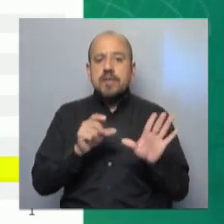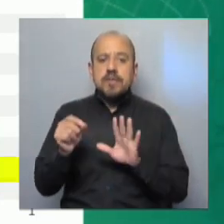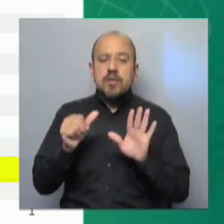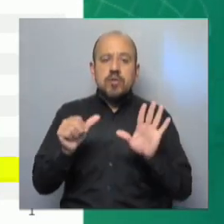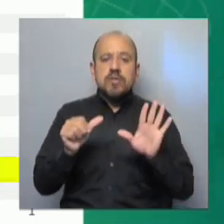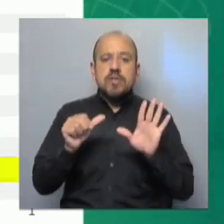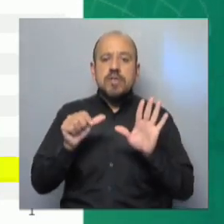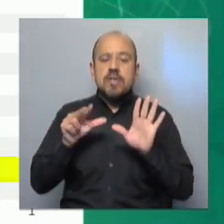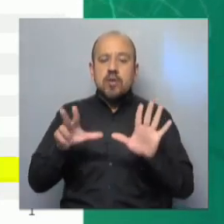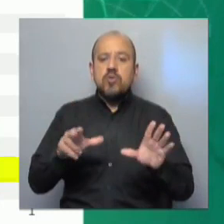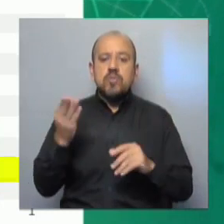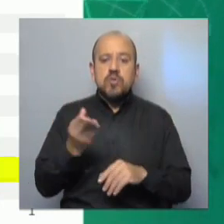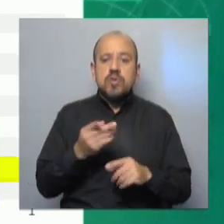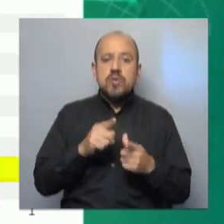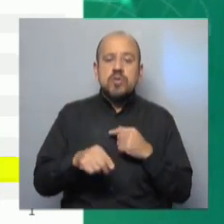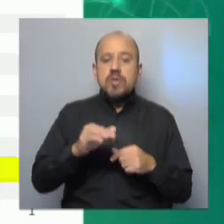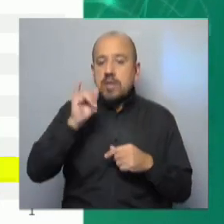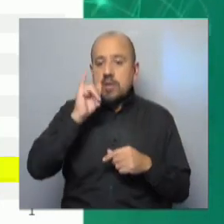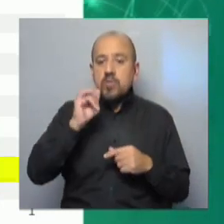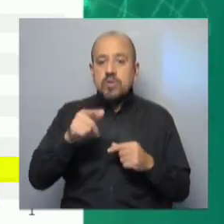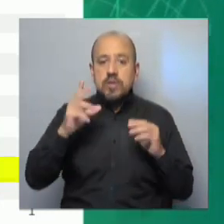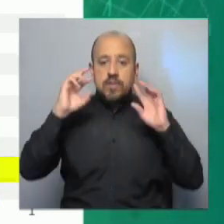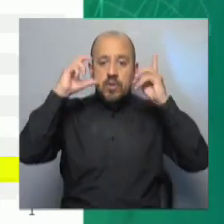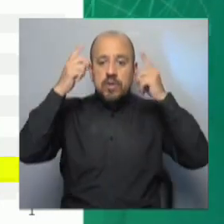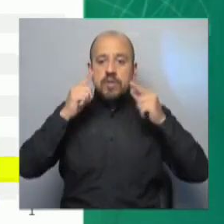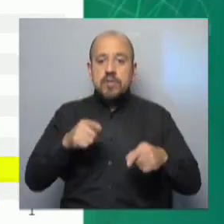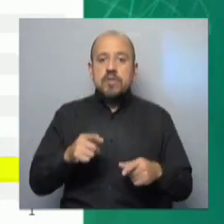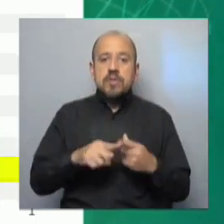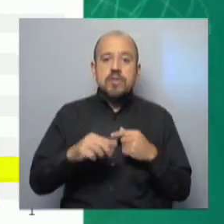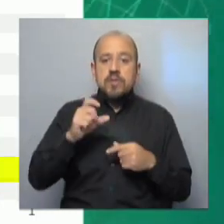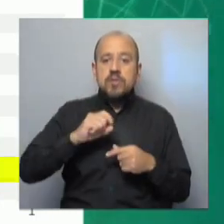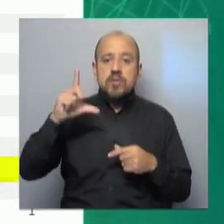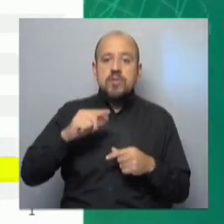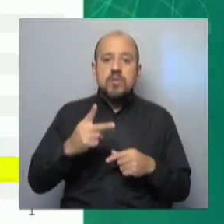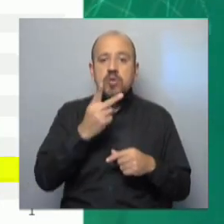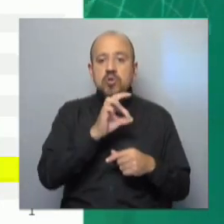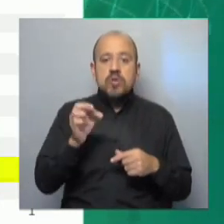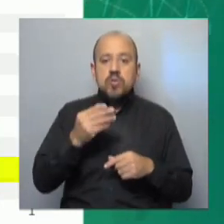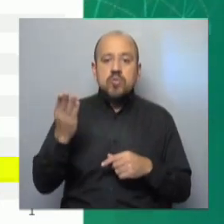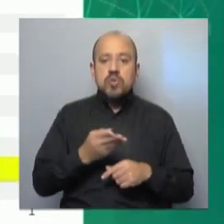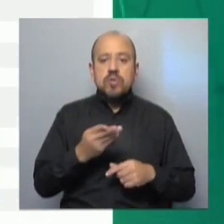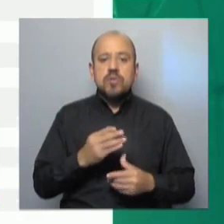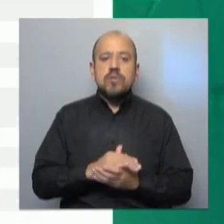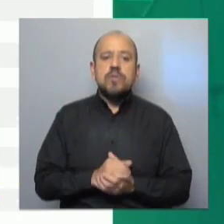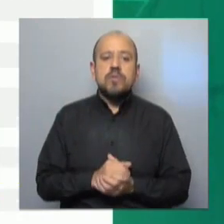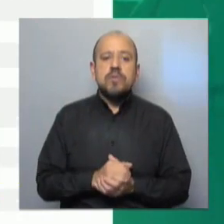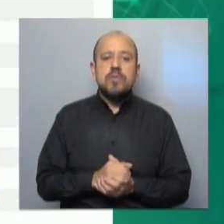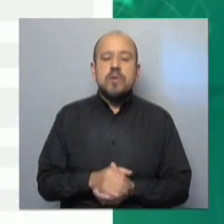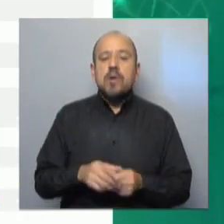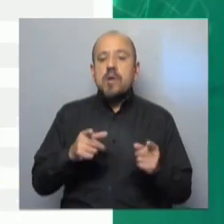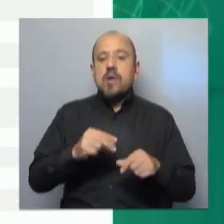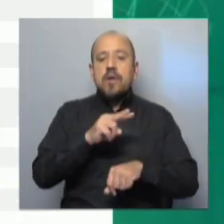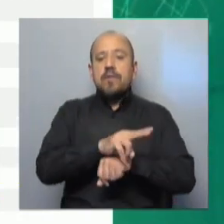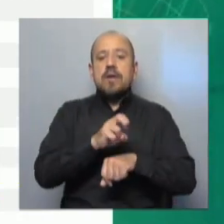768 por ciento las denuncias de violencia privada subieron 200 por ciento en tanto la